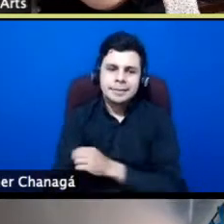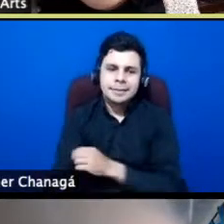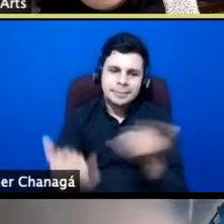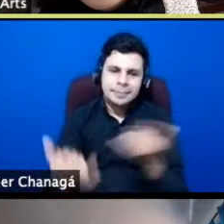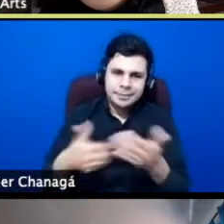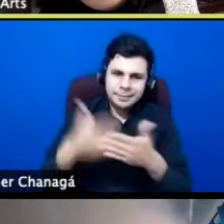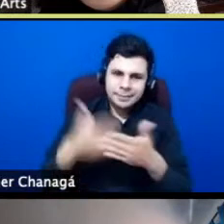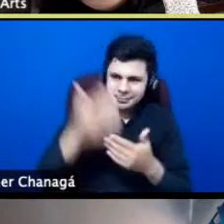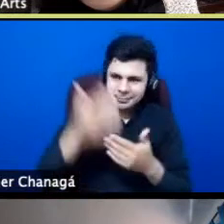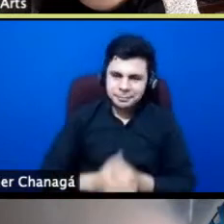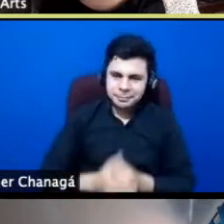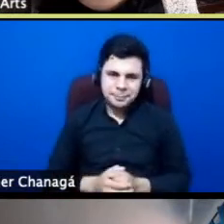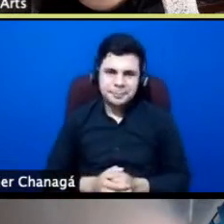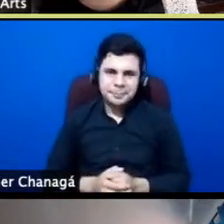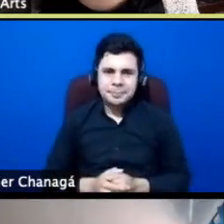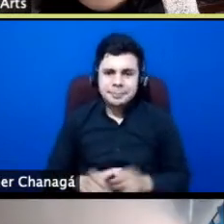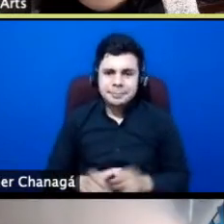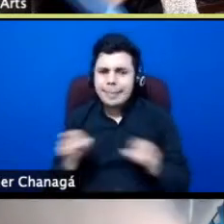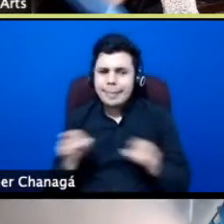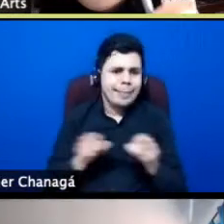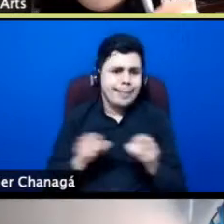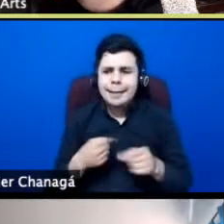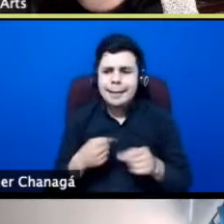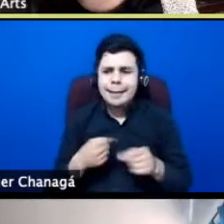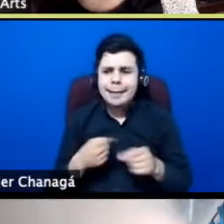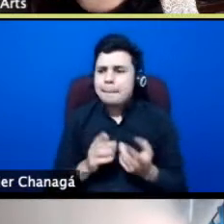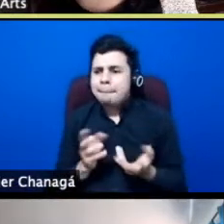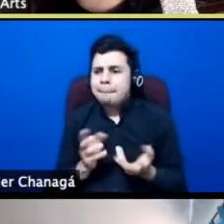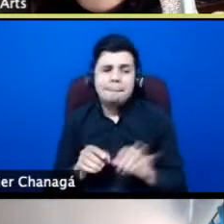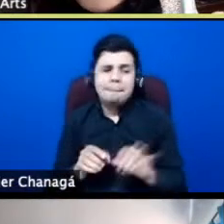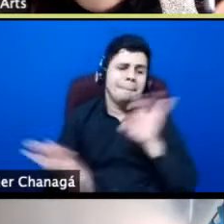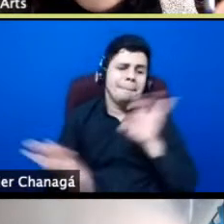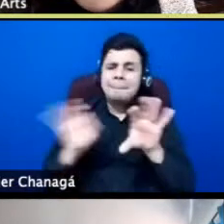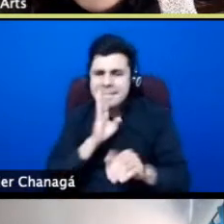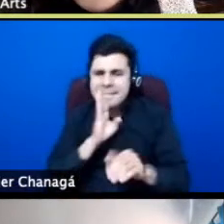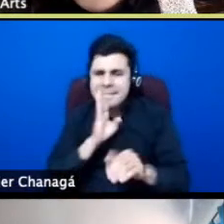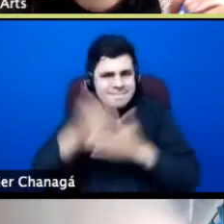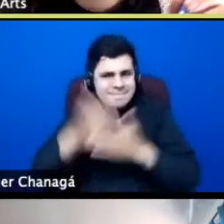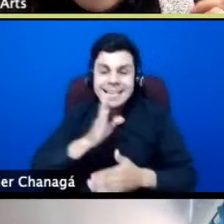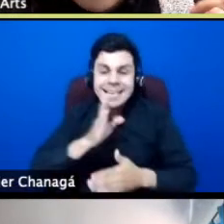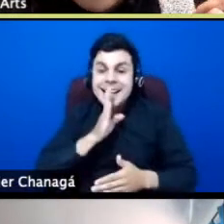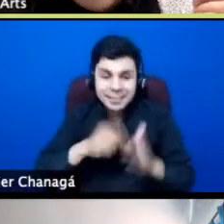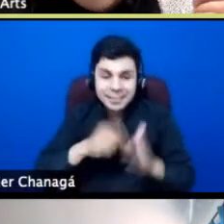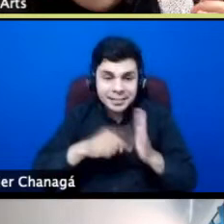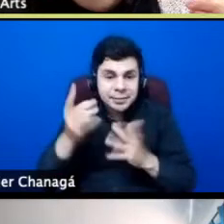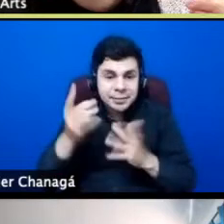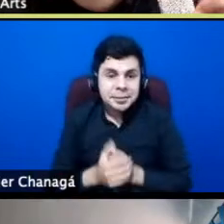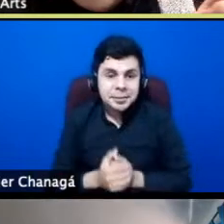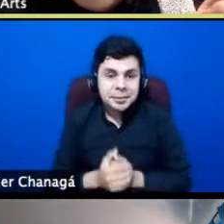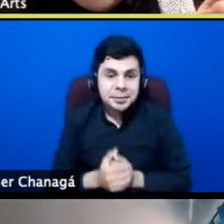didn't voluntold him. He decided to start. Vamos a empezar con Lagar y Nini.